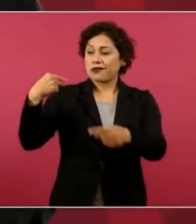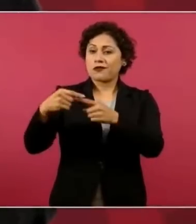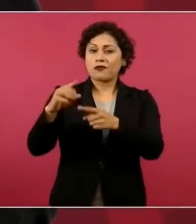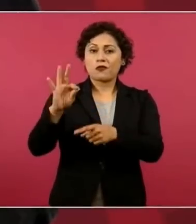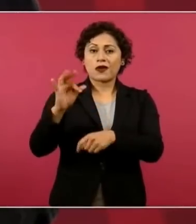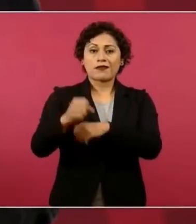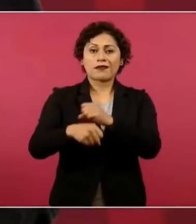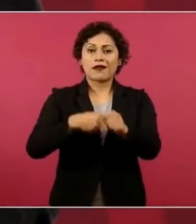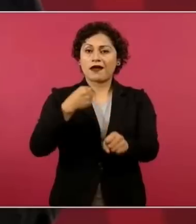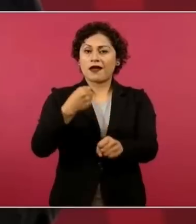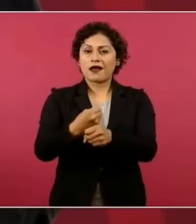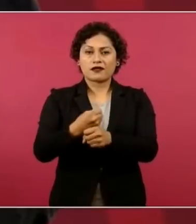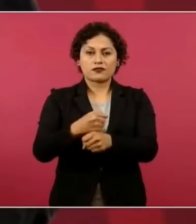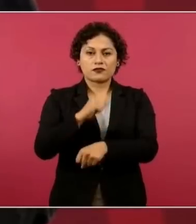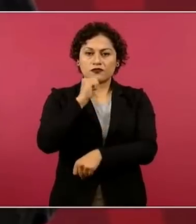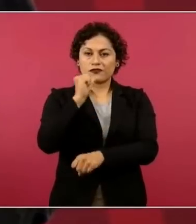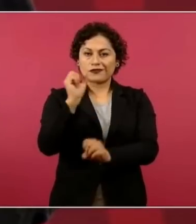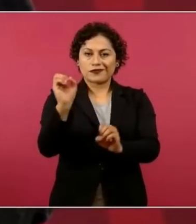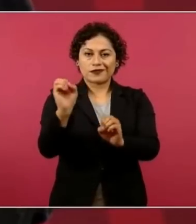esto,